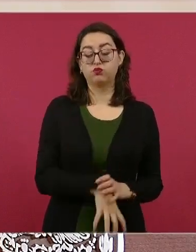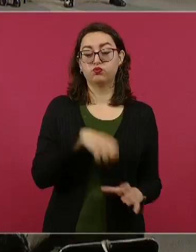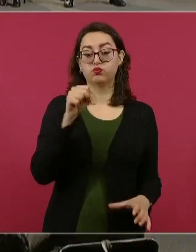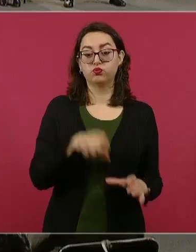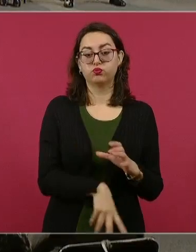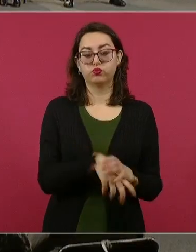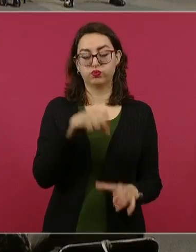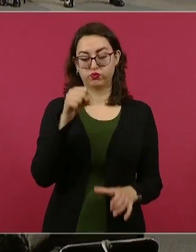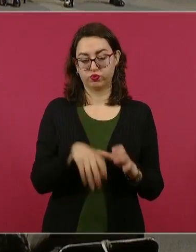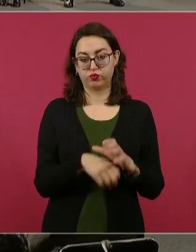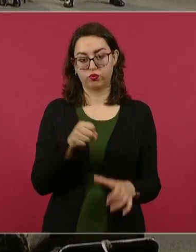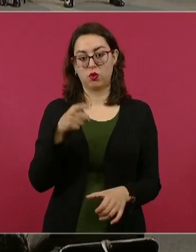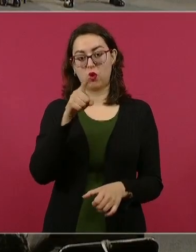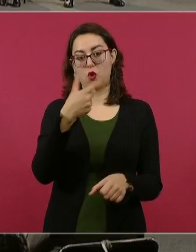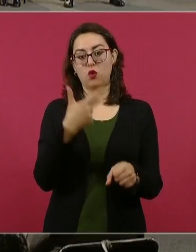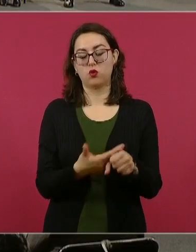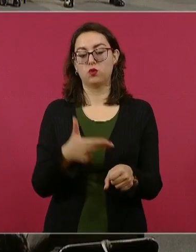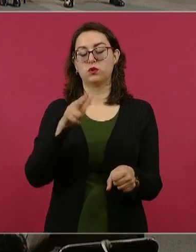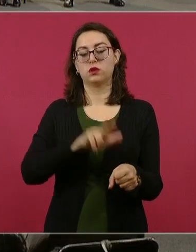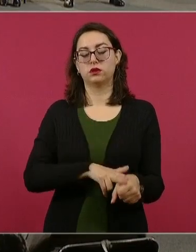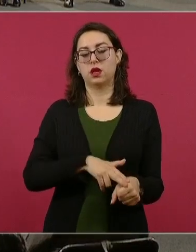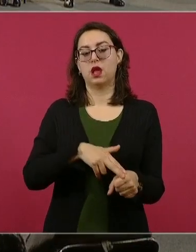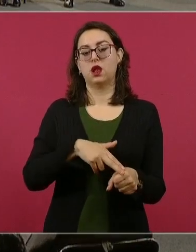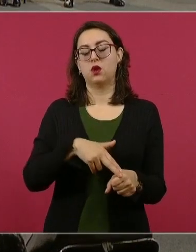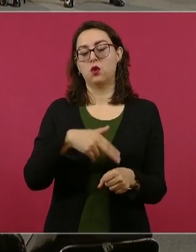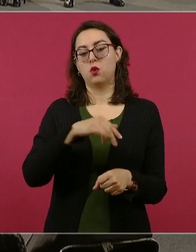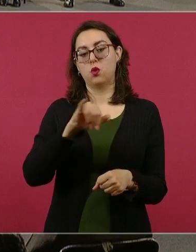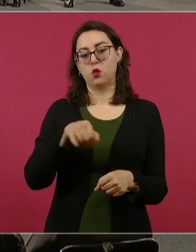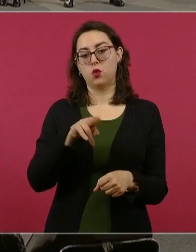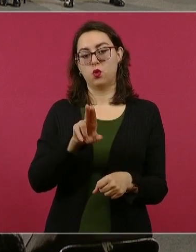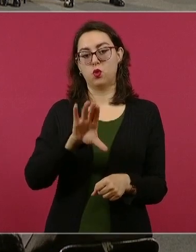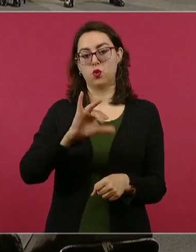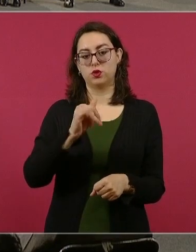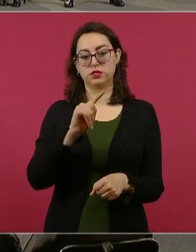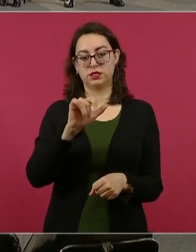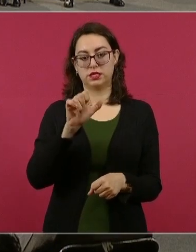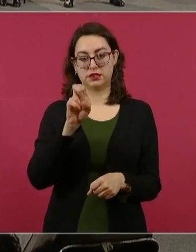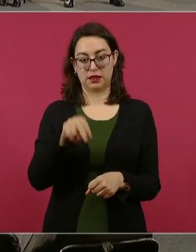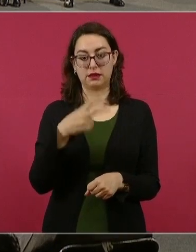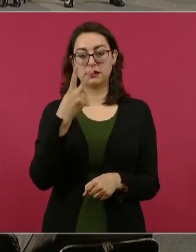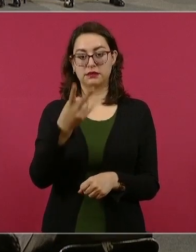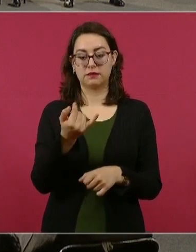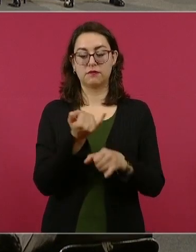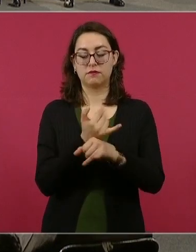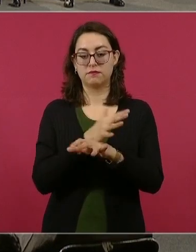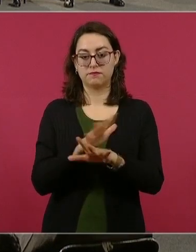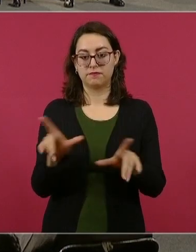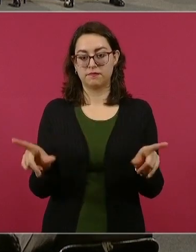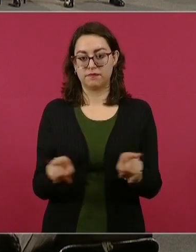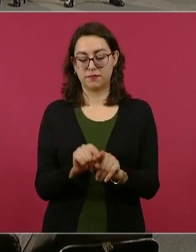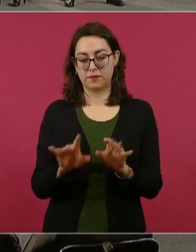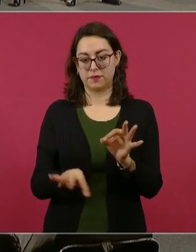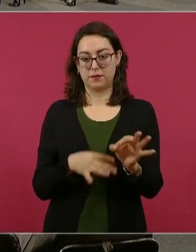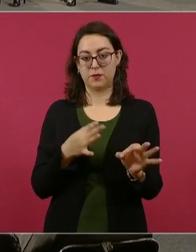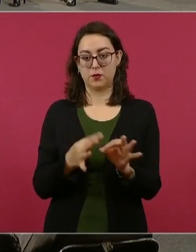tratamiento de agua en el hospital de Juchitán, que ya está operando. Sería mi reporte por el día de hoy, señor presidente. Muchas